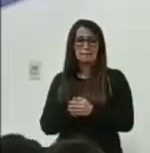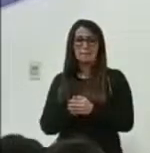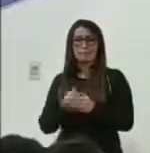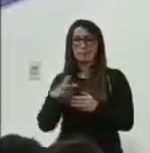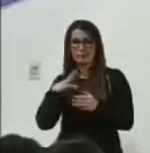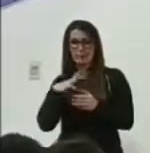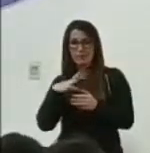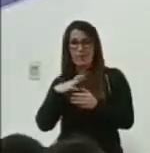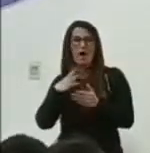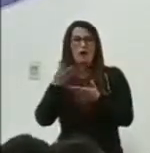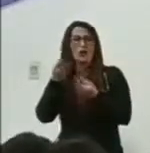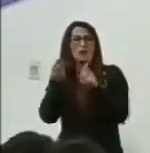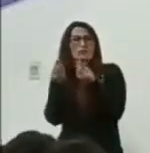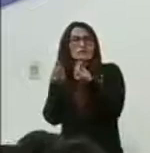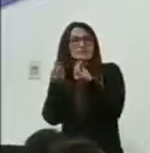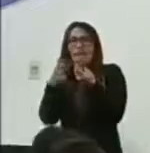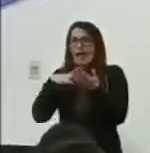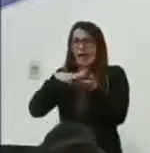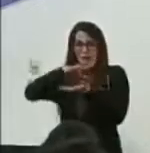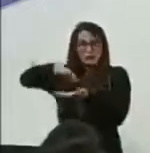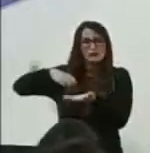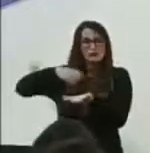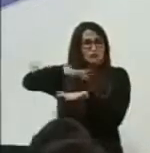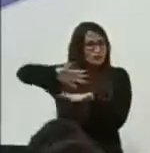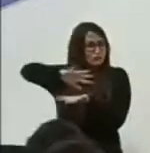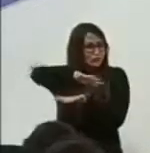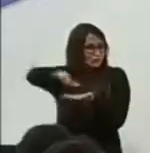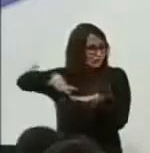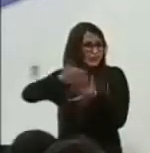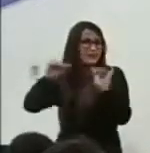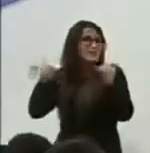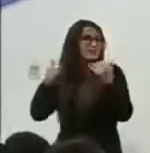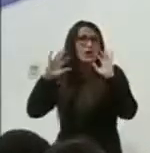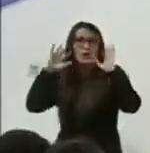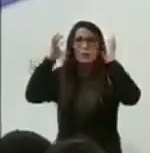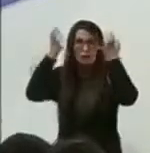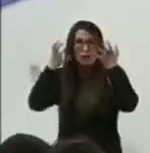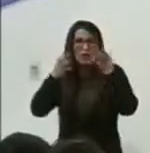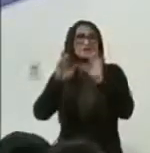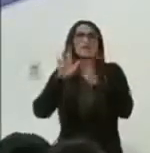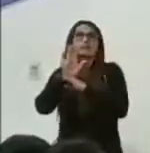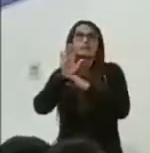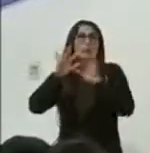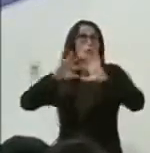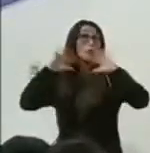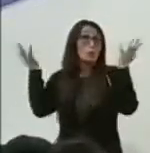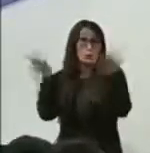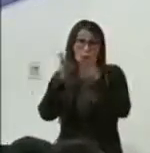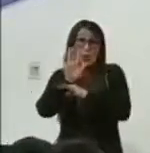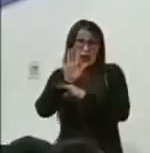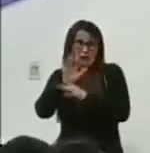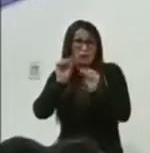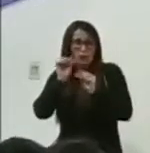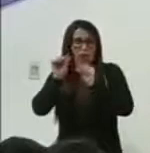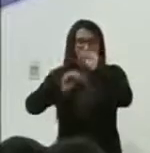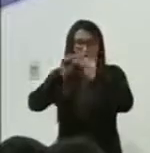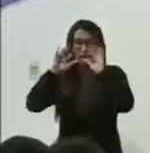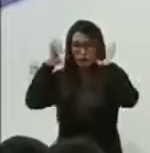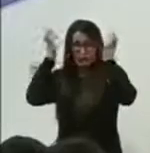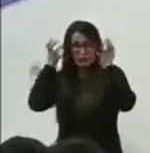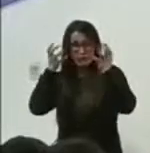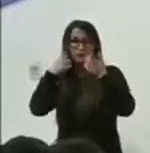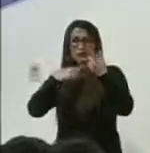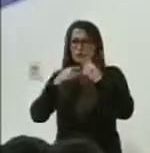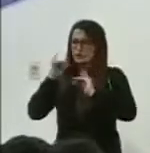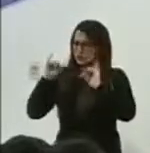Hay como una violencia instalada en la sociedad, que es parte del cambio cultural mundial. Y con todo lo